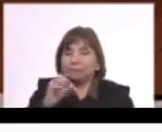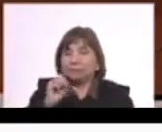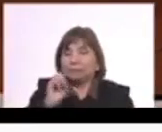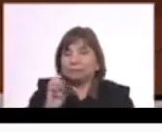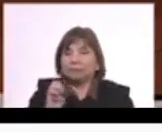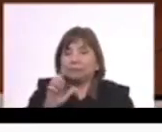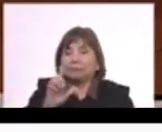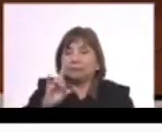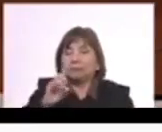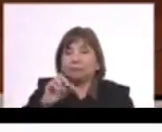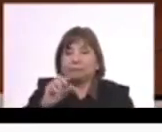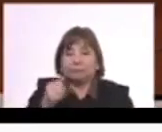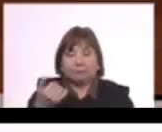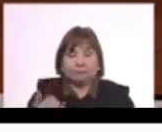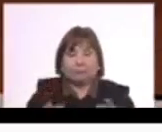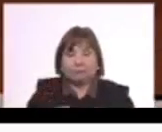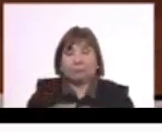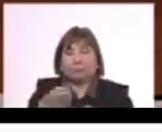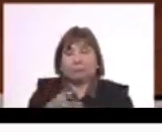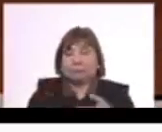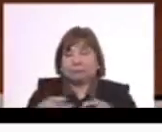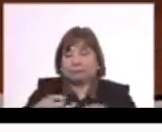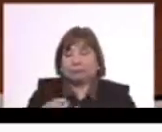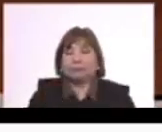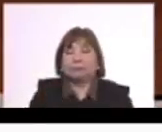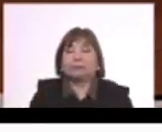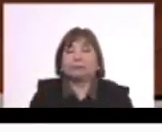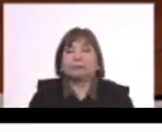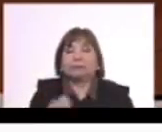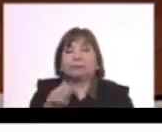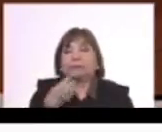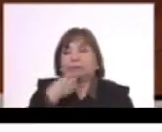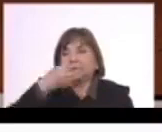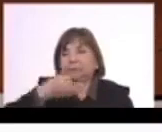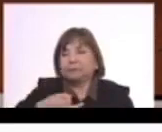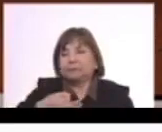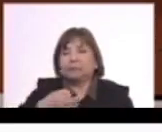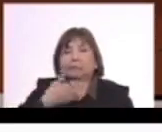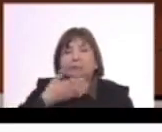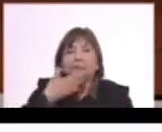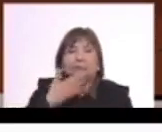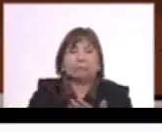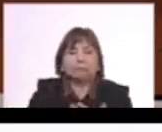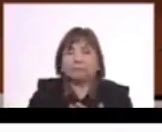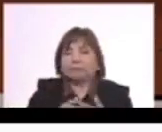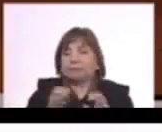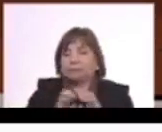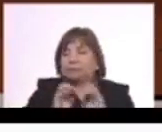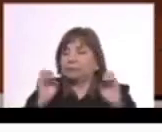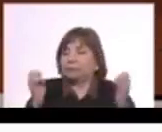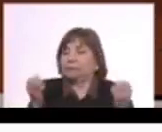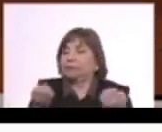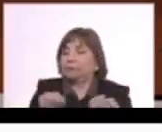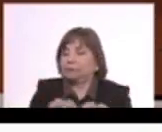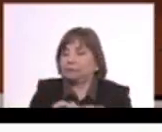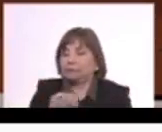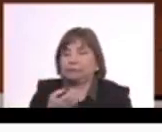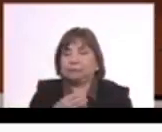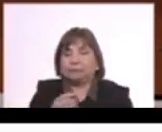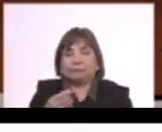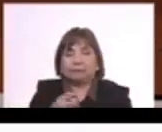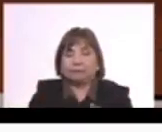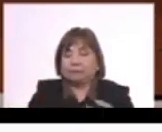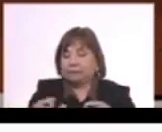Luna, esta sesión de la Comisión de Presupuesto, porque en verdad, y también agradezco al equipo de la